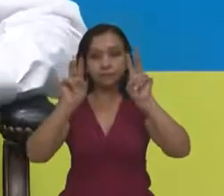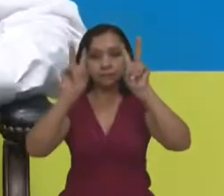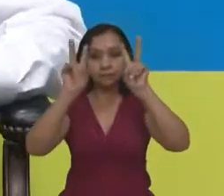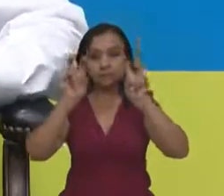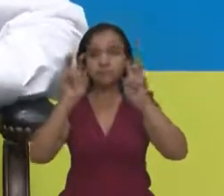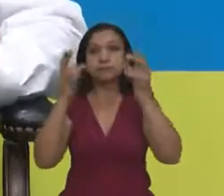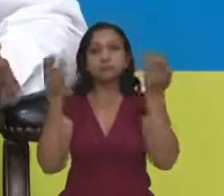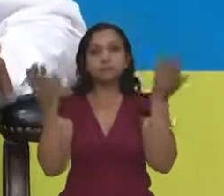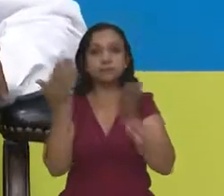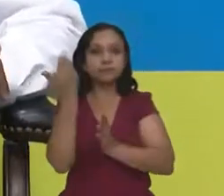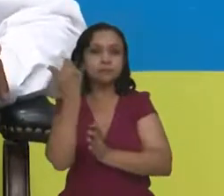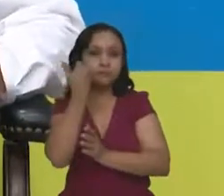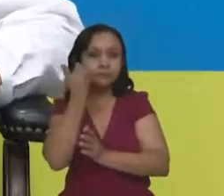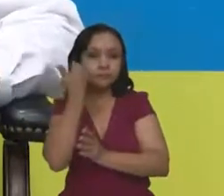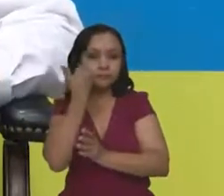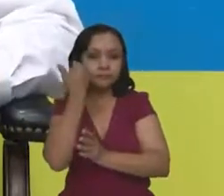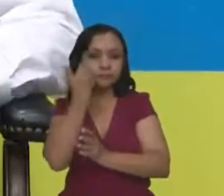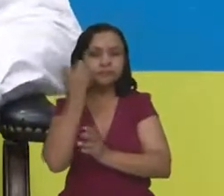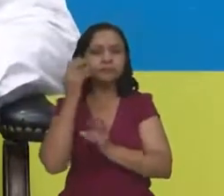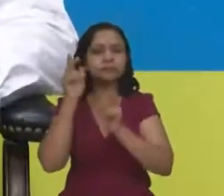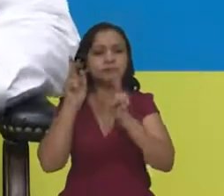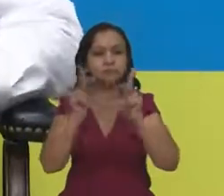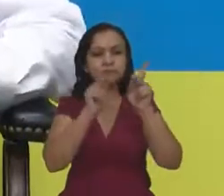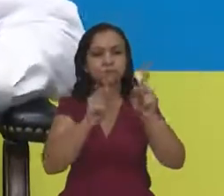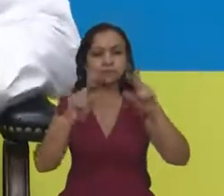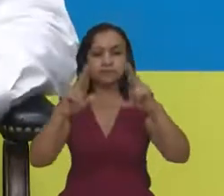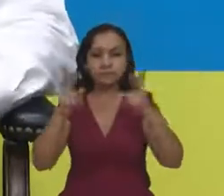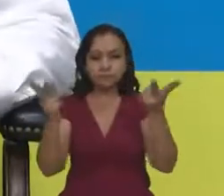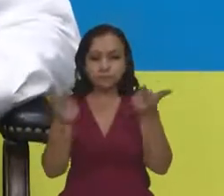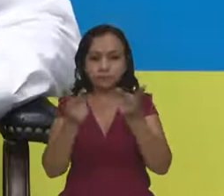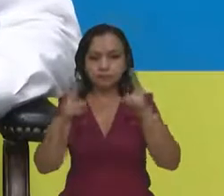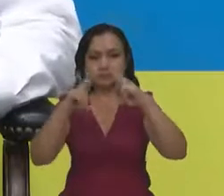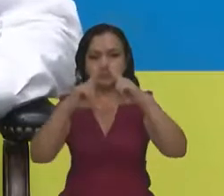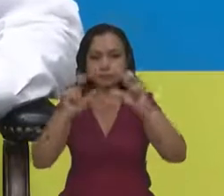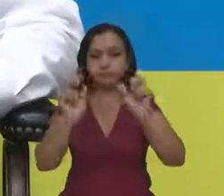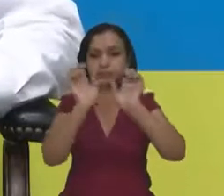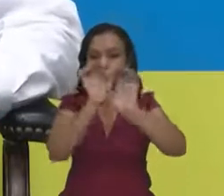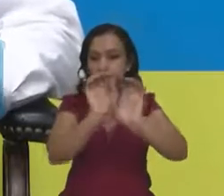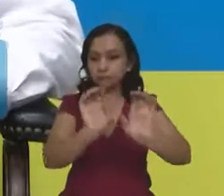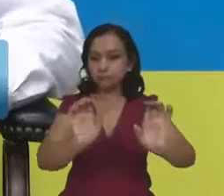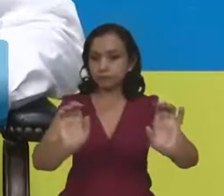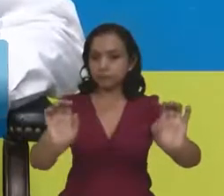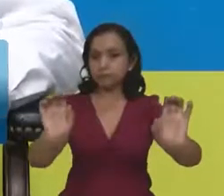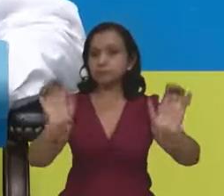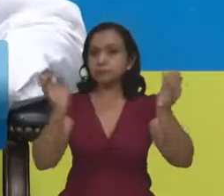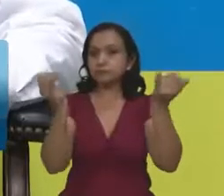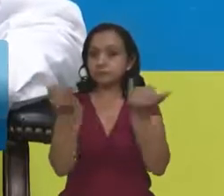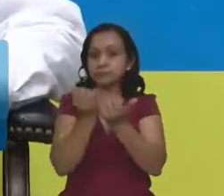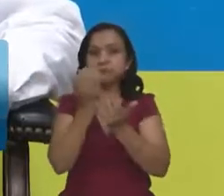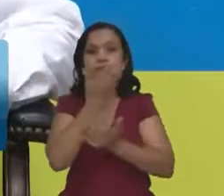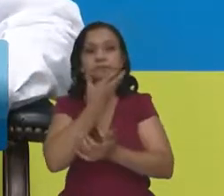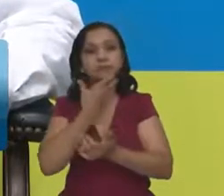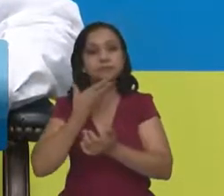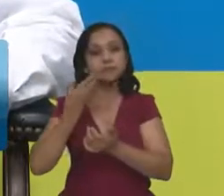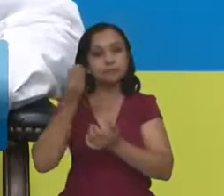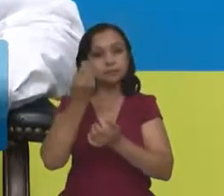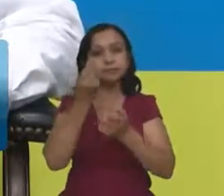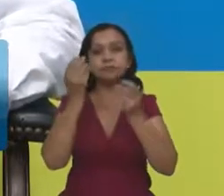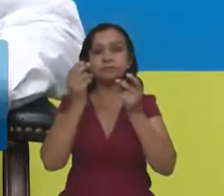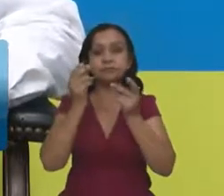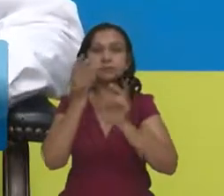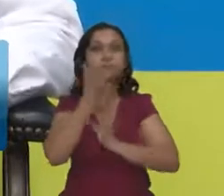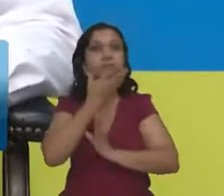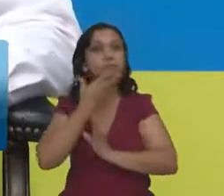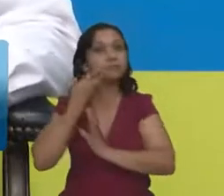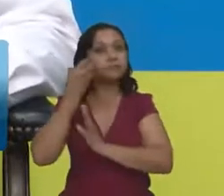temas o enfermedades que afectan a la población nicaragüense, a la población infantil, a la población adolescente, a la población